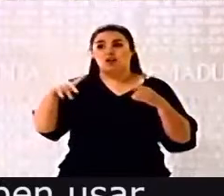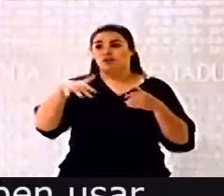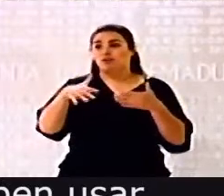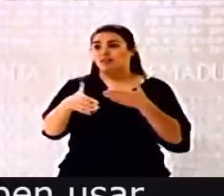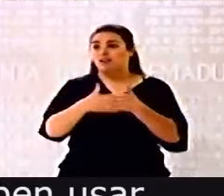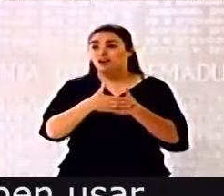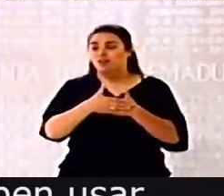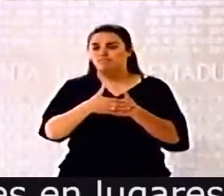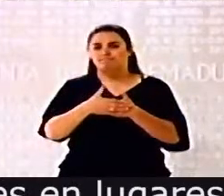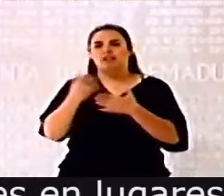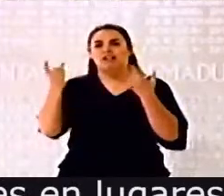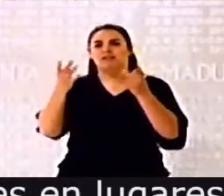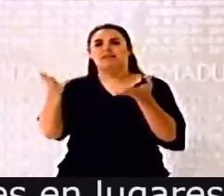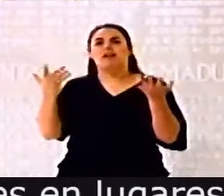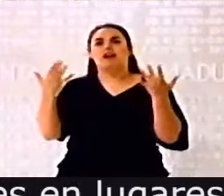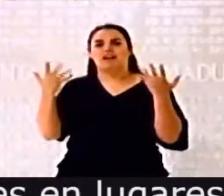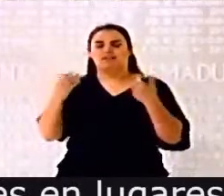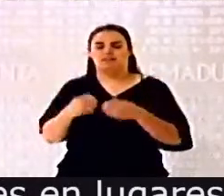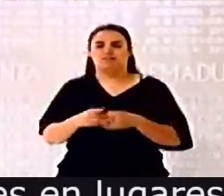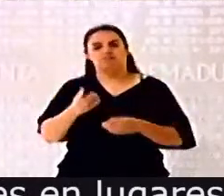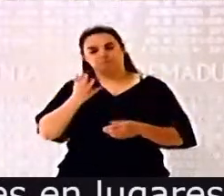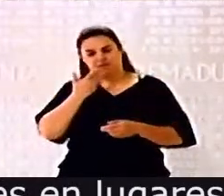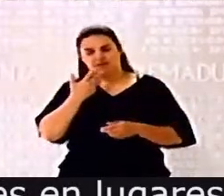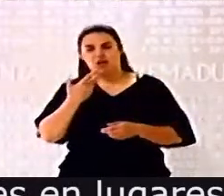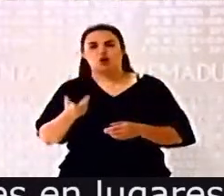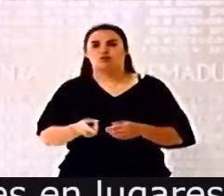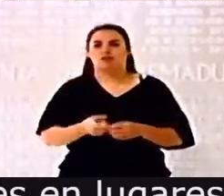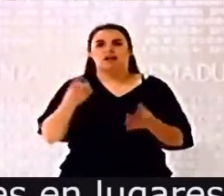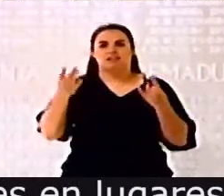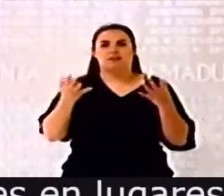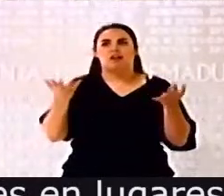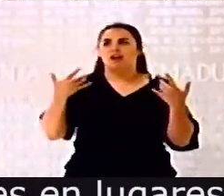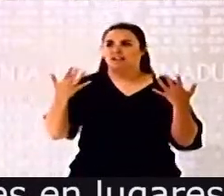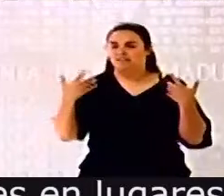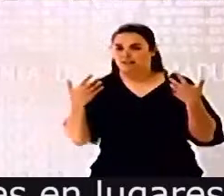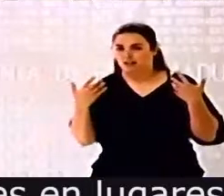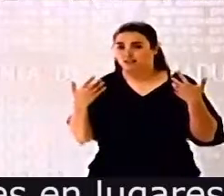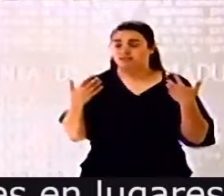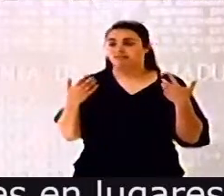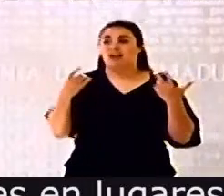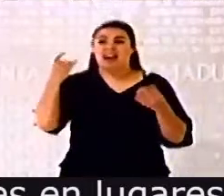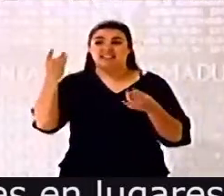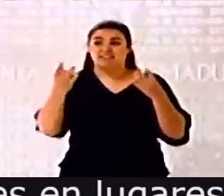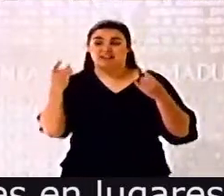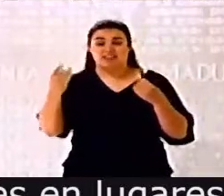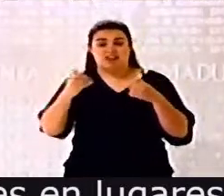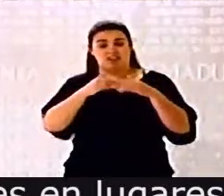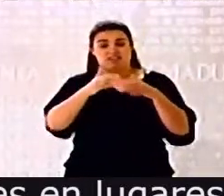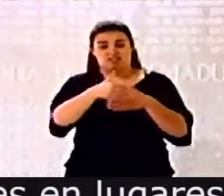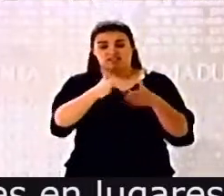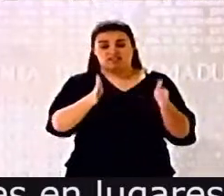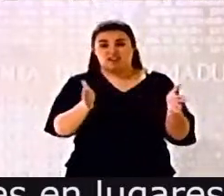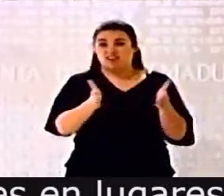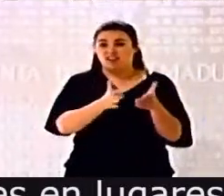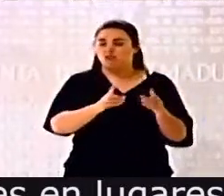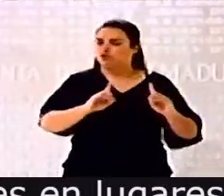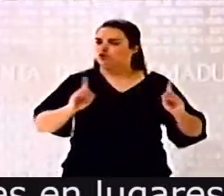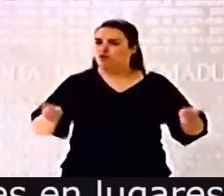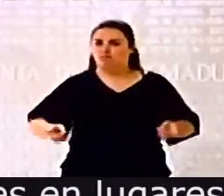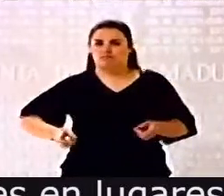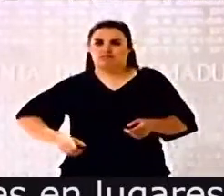las actividades al aire libre. Es preferible actividades al aire libre que actividades en espacios